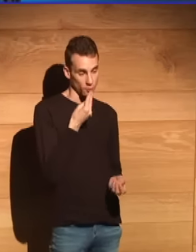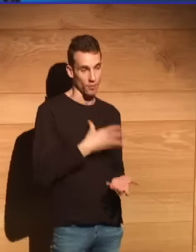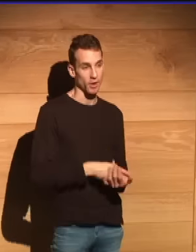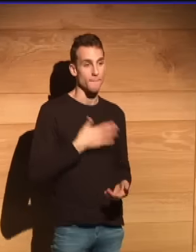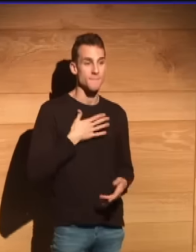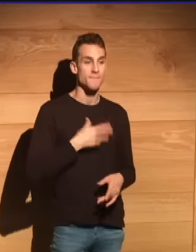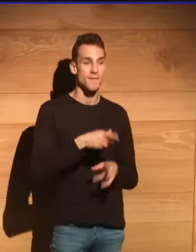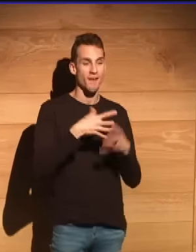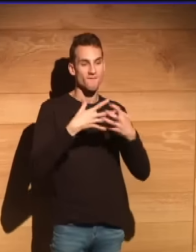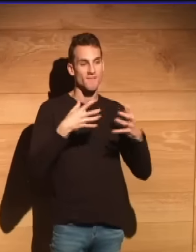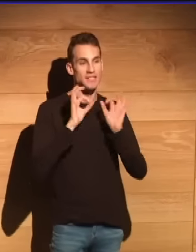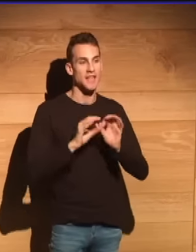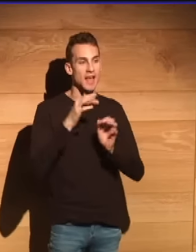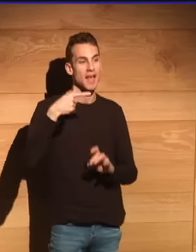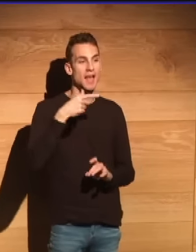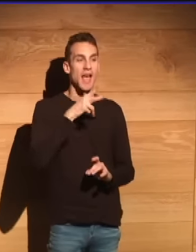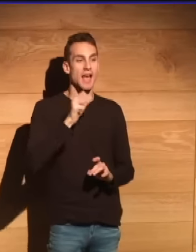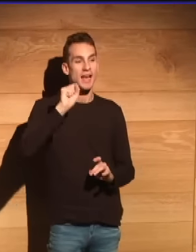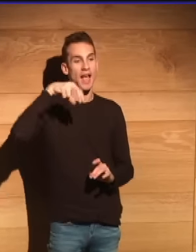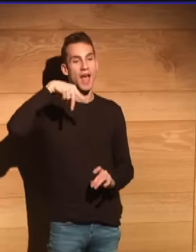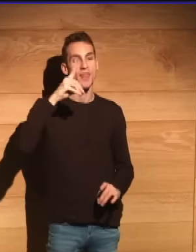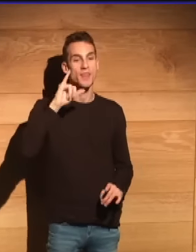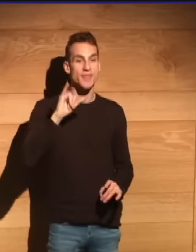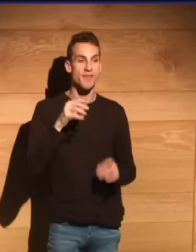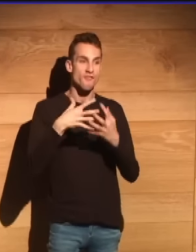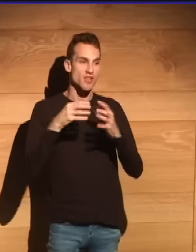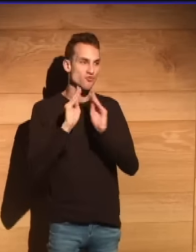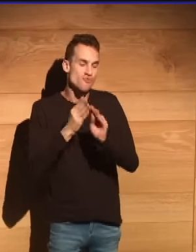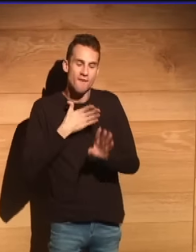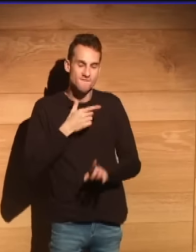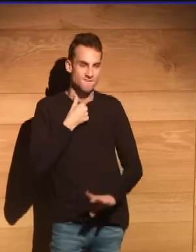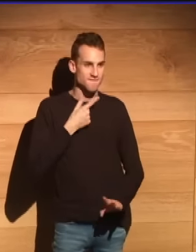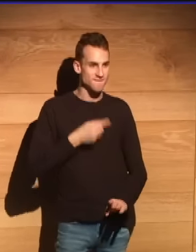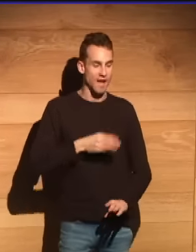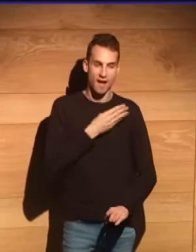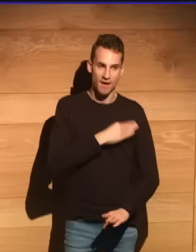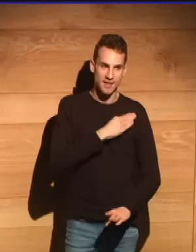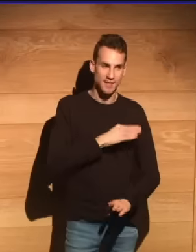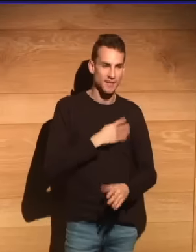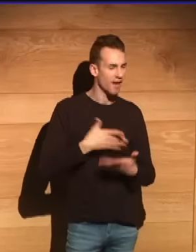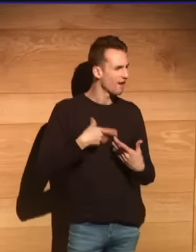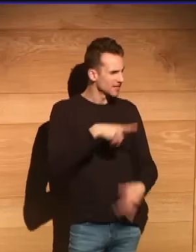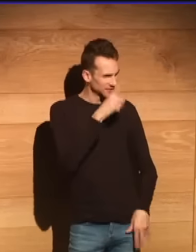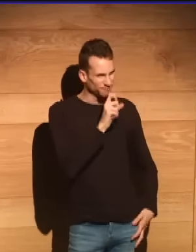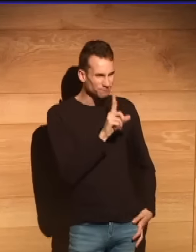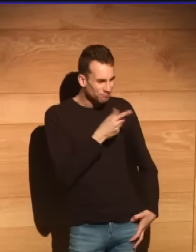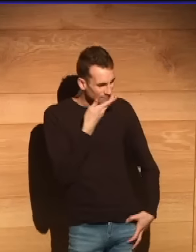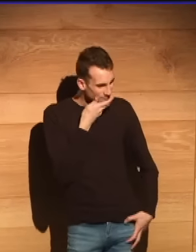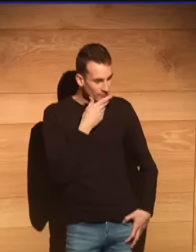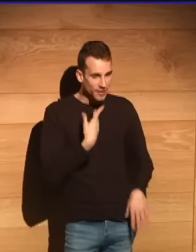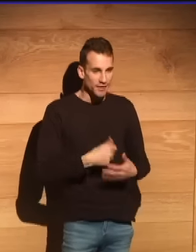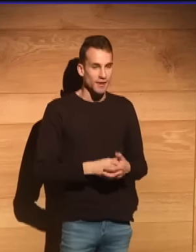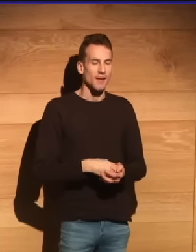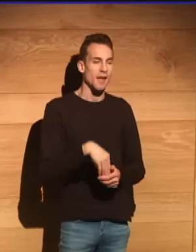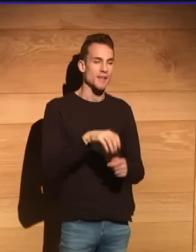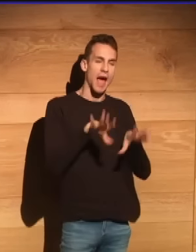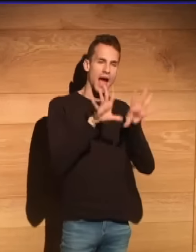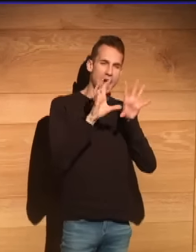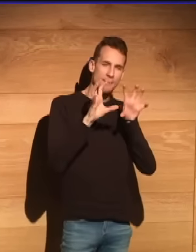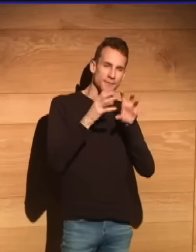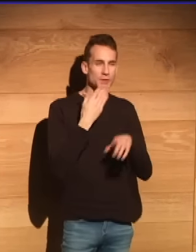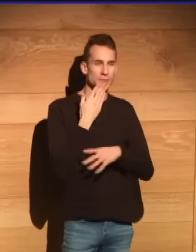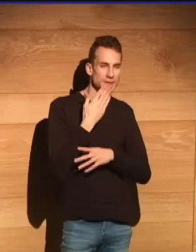de aprende como si fueras a vivir siempre. Ahora no me acuerdo bien cómo es, pero sí, aprende como si